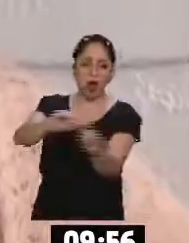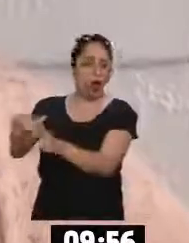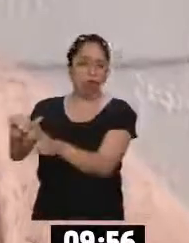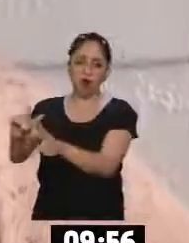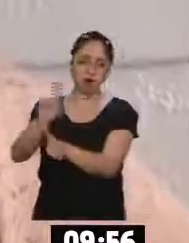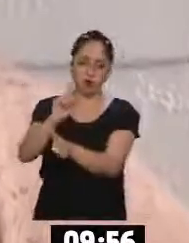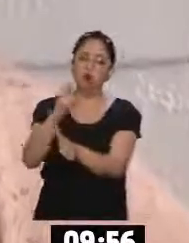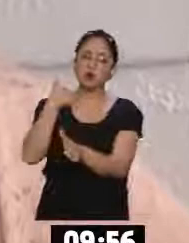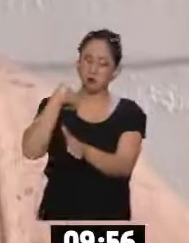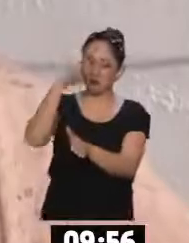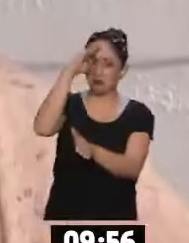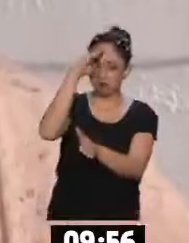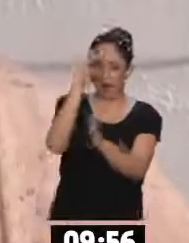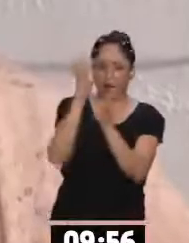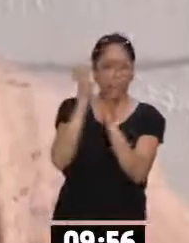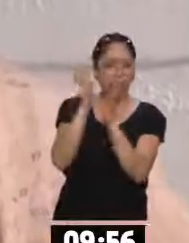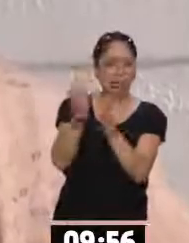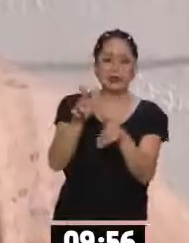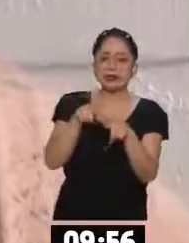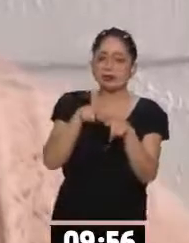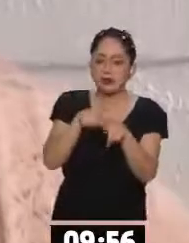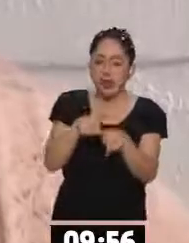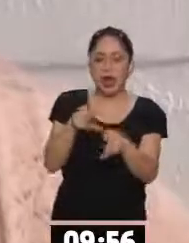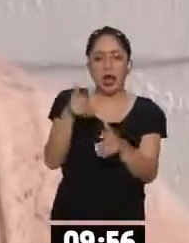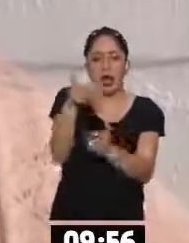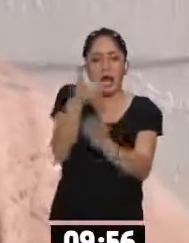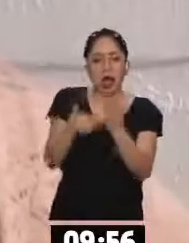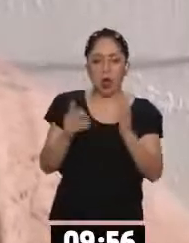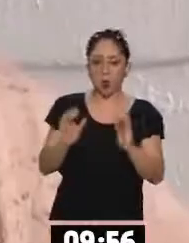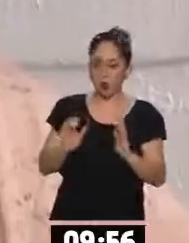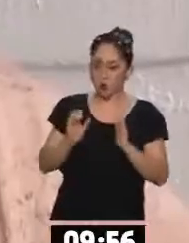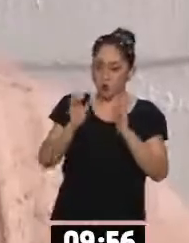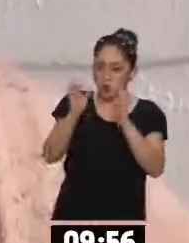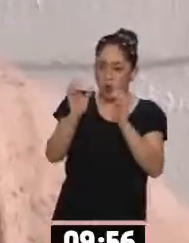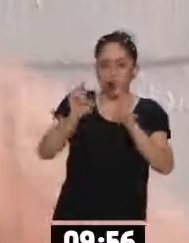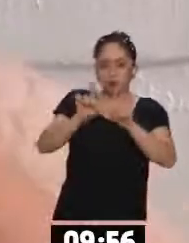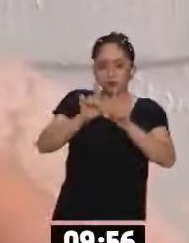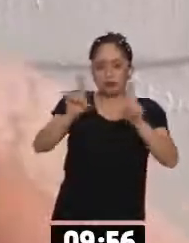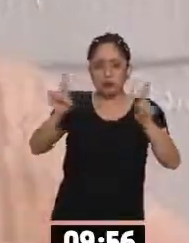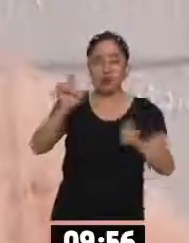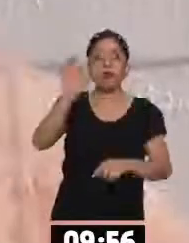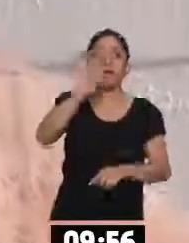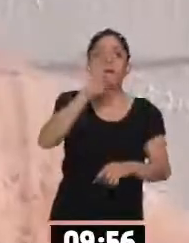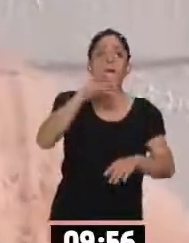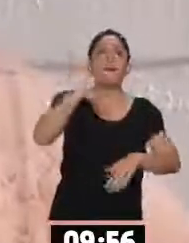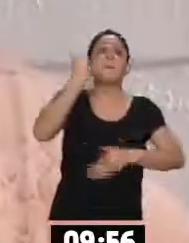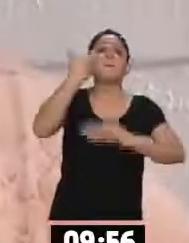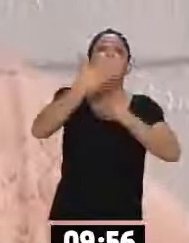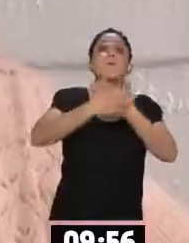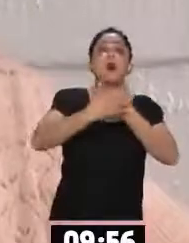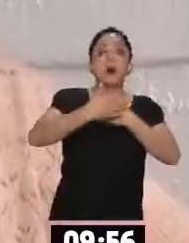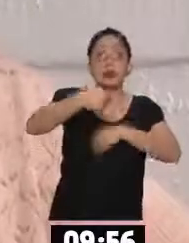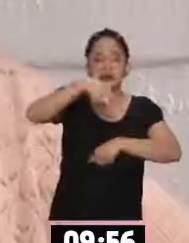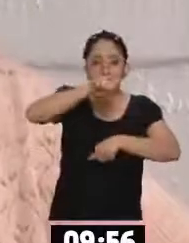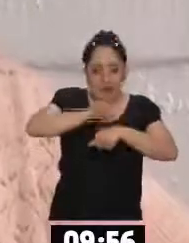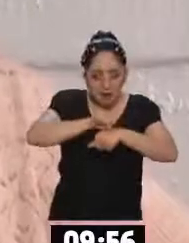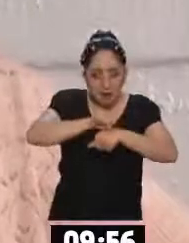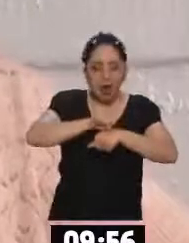durante, digamos, para mantener procesos de sana distancia todavía durante el siguiente semestre, escucharemos cómo nos